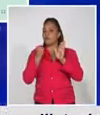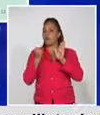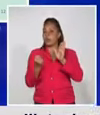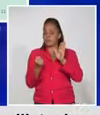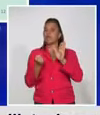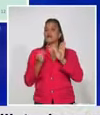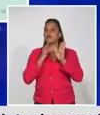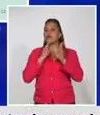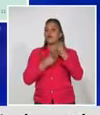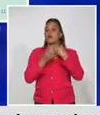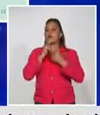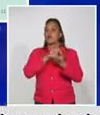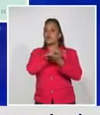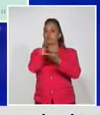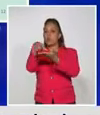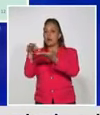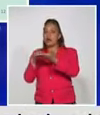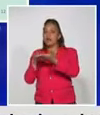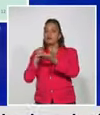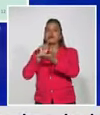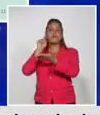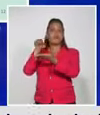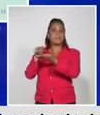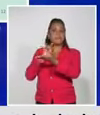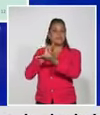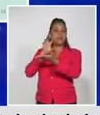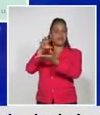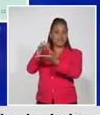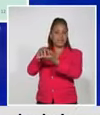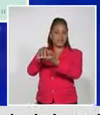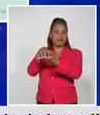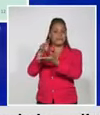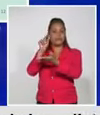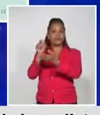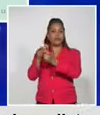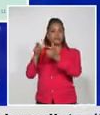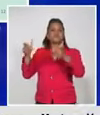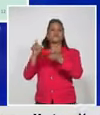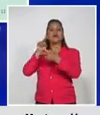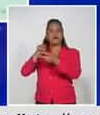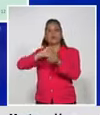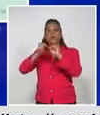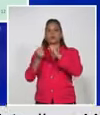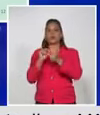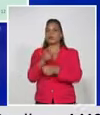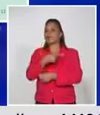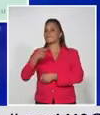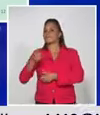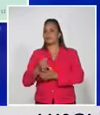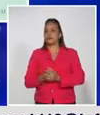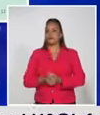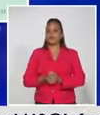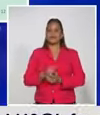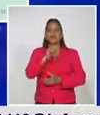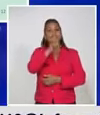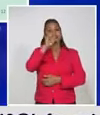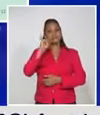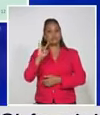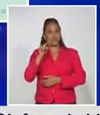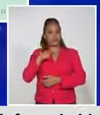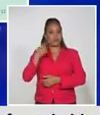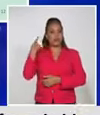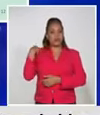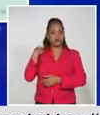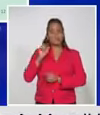se produce, en los focos o en eventos, para poder controlarlos rápidamente. De los 19 autóctonos ayer, el